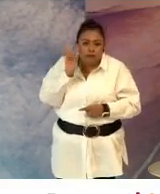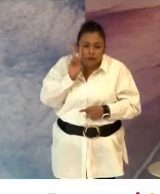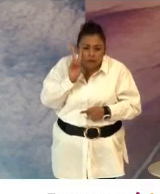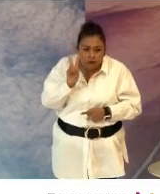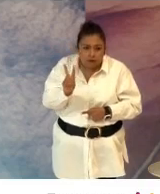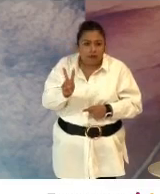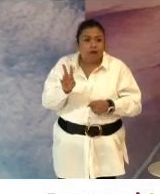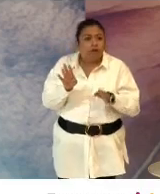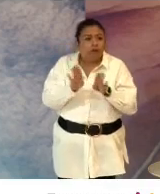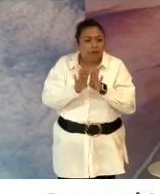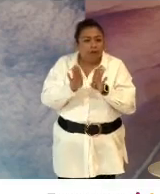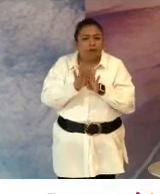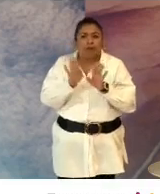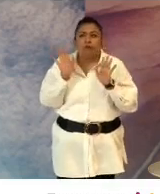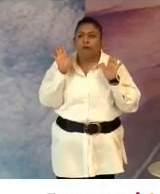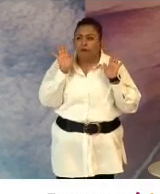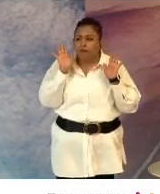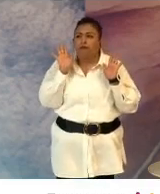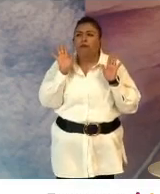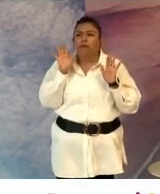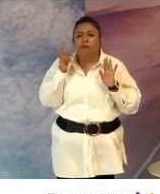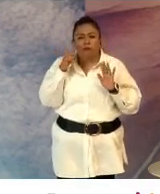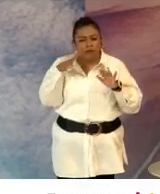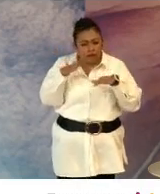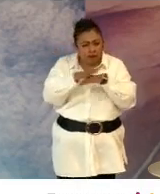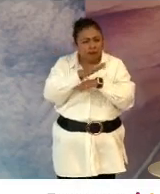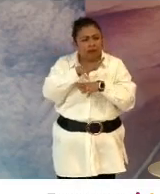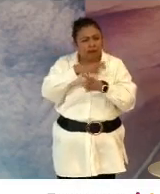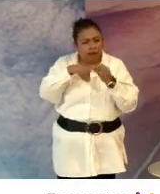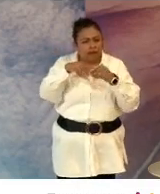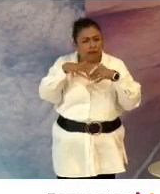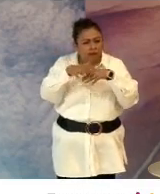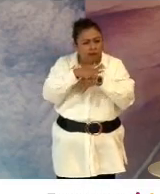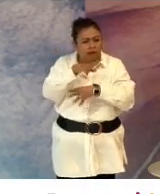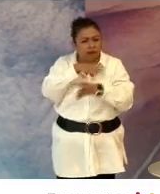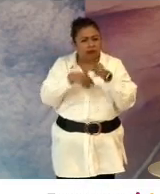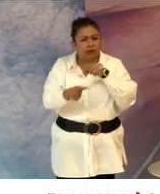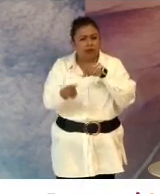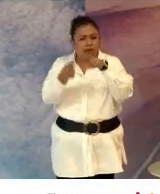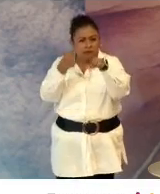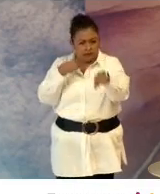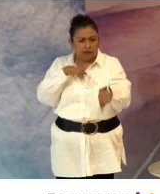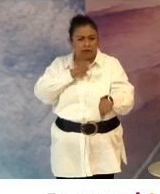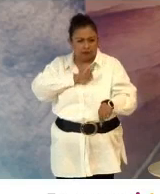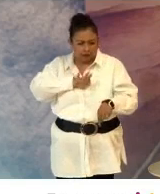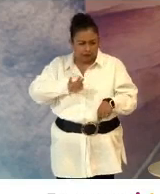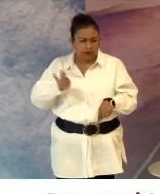el escuchar de manera regenerativa, de una manera empática.